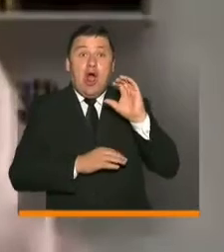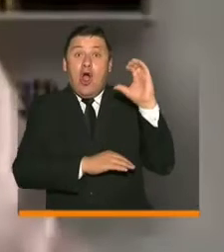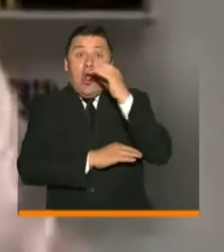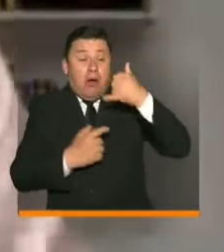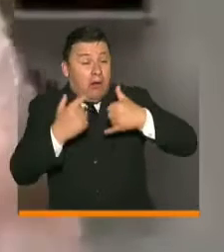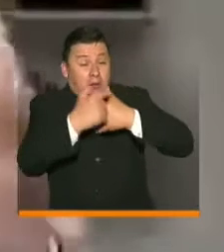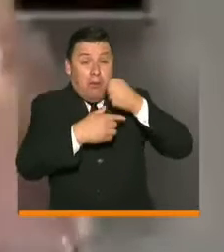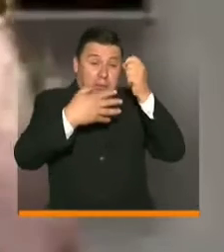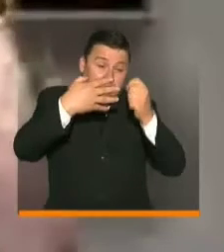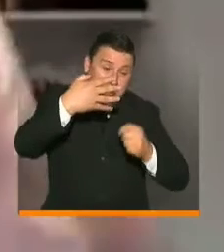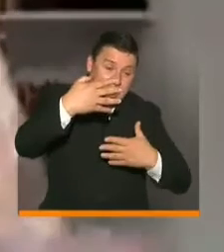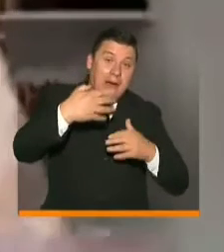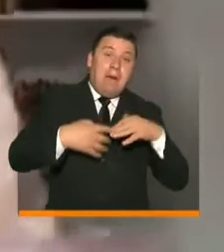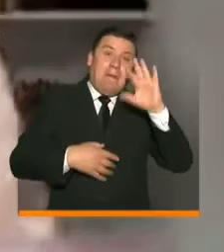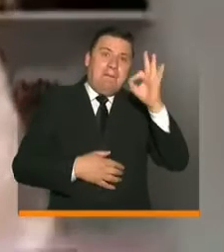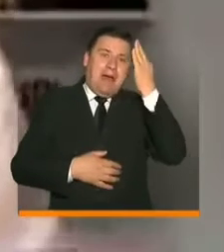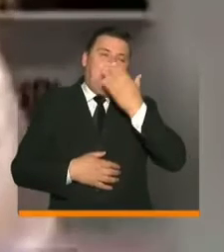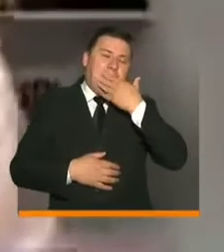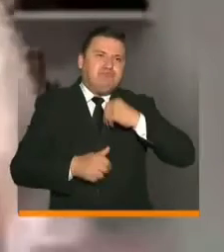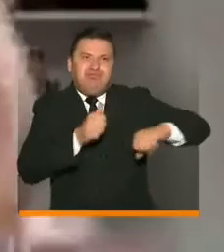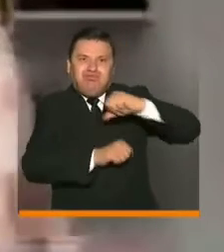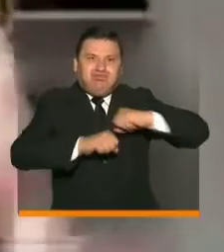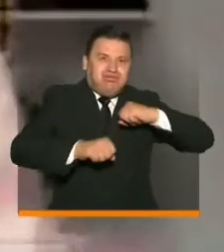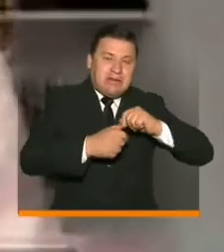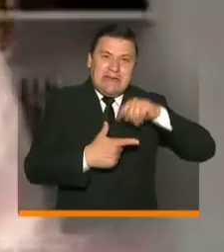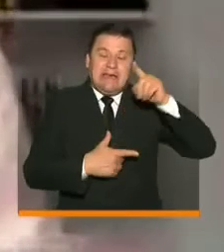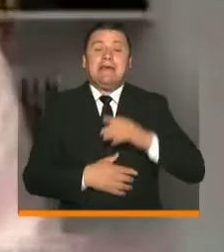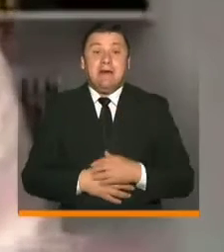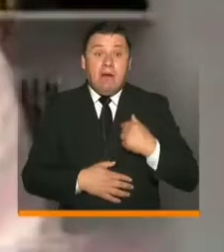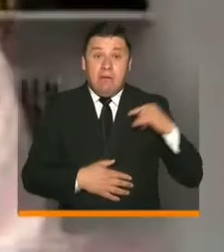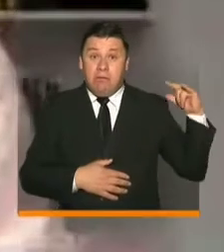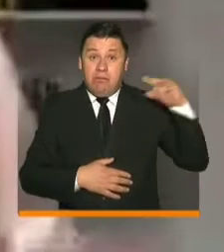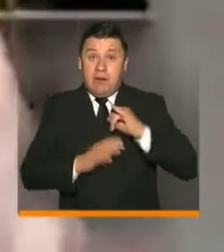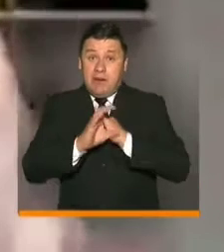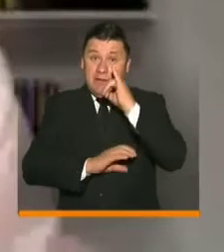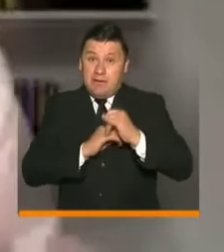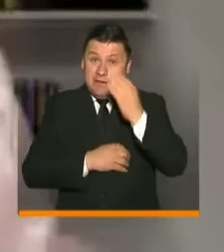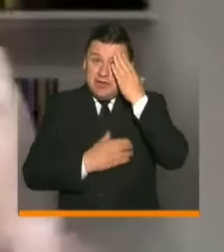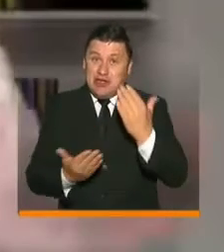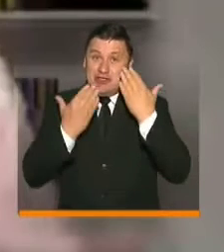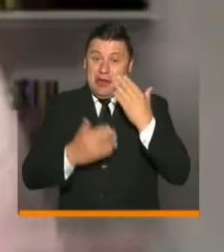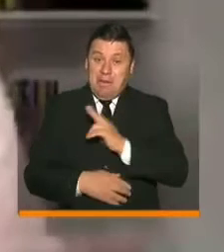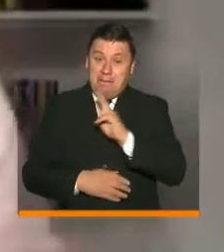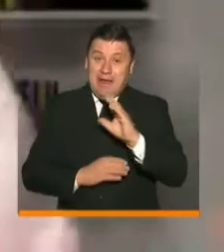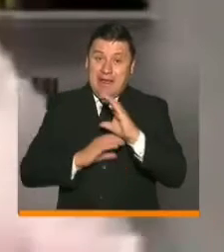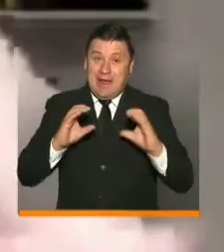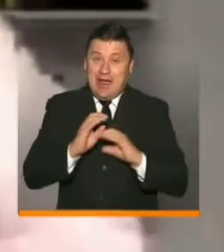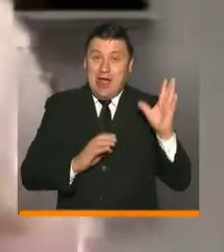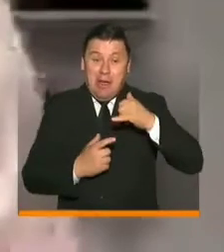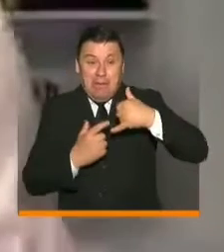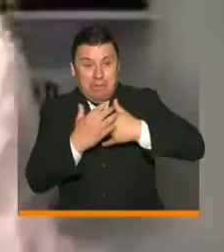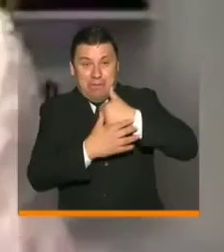en términos de población y además aquí en nuestro territorio tenemos el aeropuerto internacional que le sirve al Valle del Cauca y a toda la